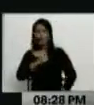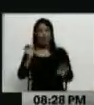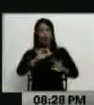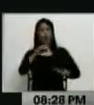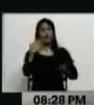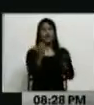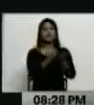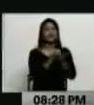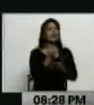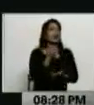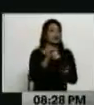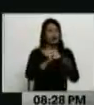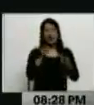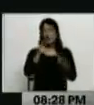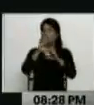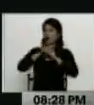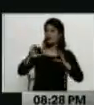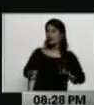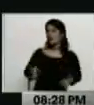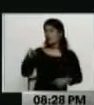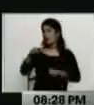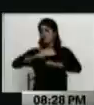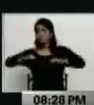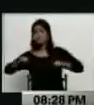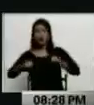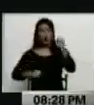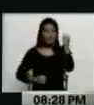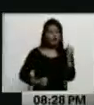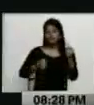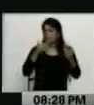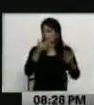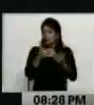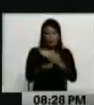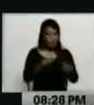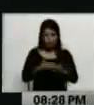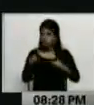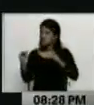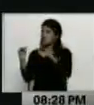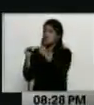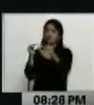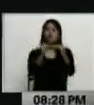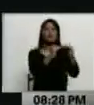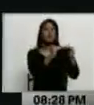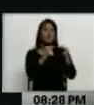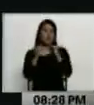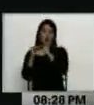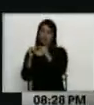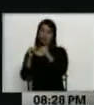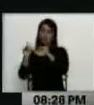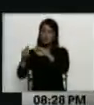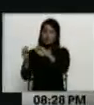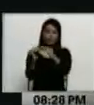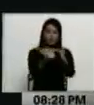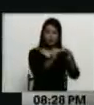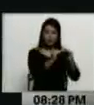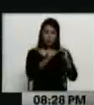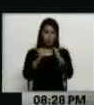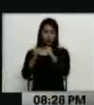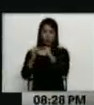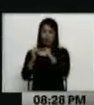evangélico cristiano gordo flaco blanco negro no importa todos somos exactamente iguales y debemos ser